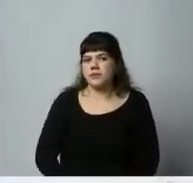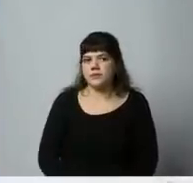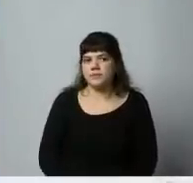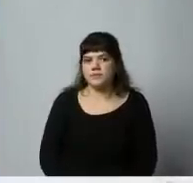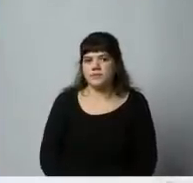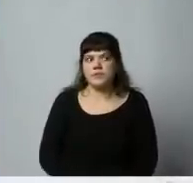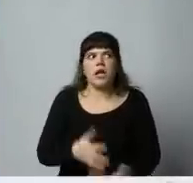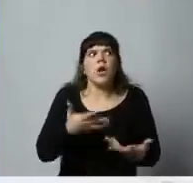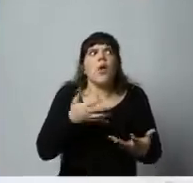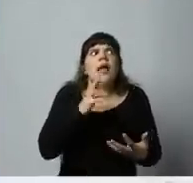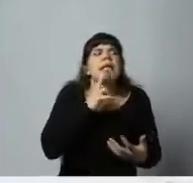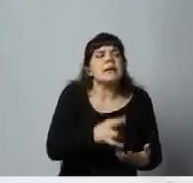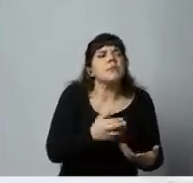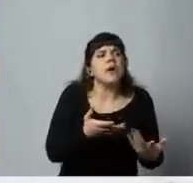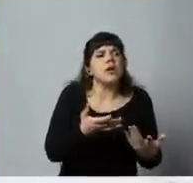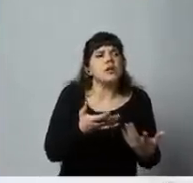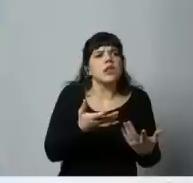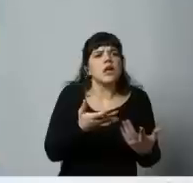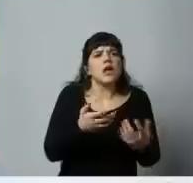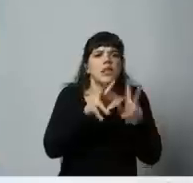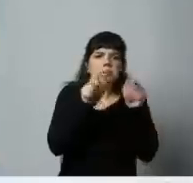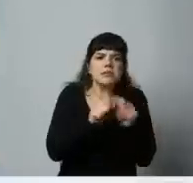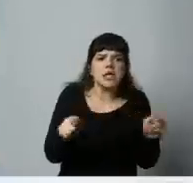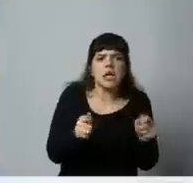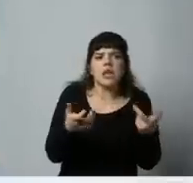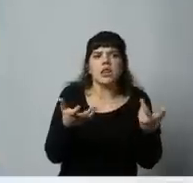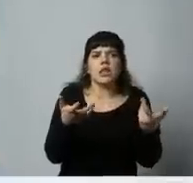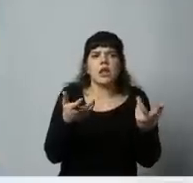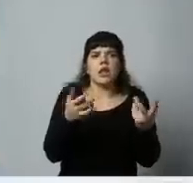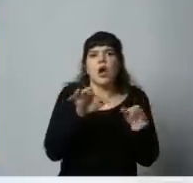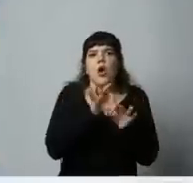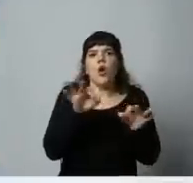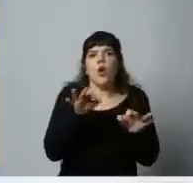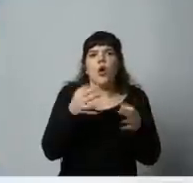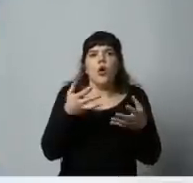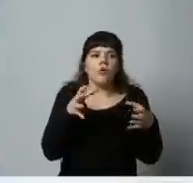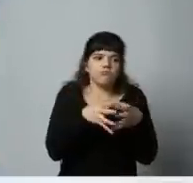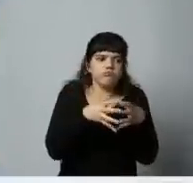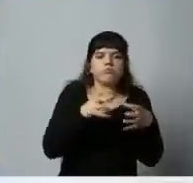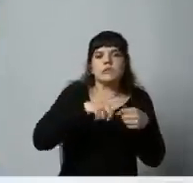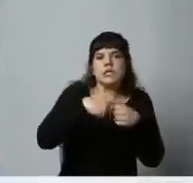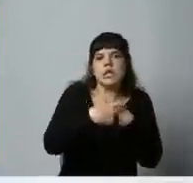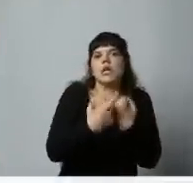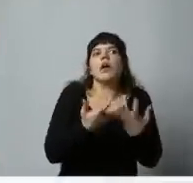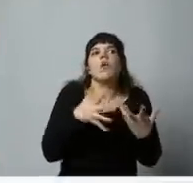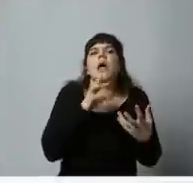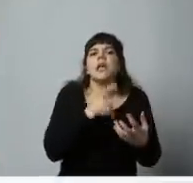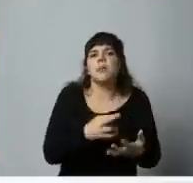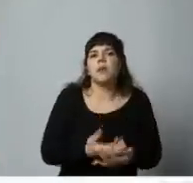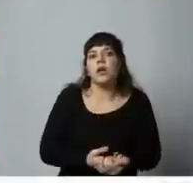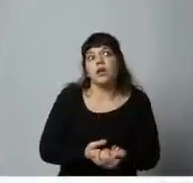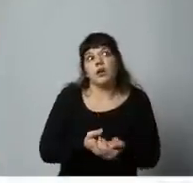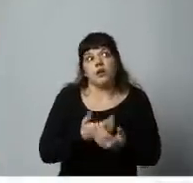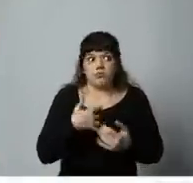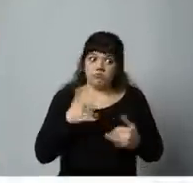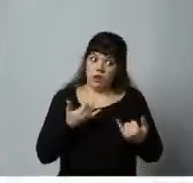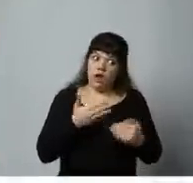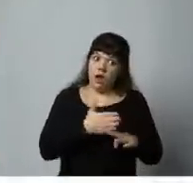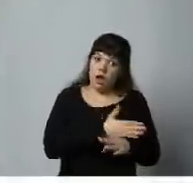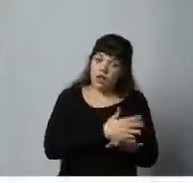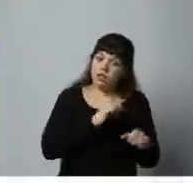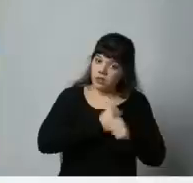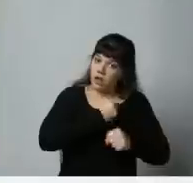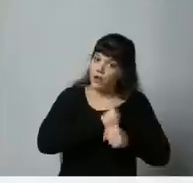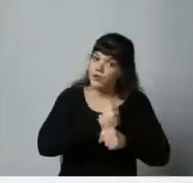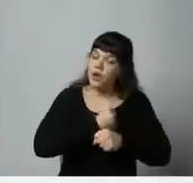movimiento sindical o el movimiento popular la intersocial bueno que viene dando diría yo Porque si uno